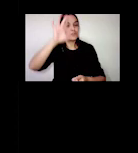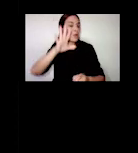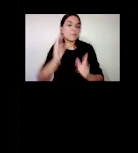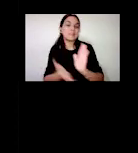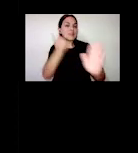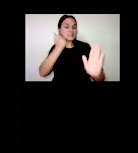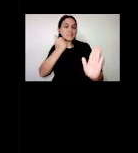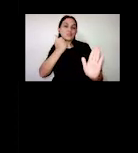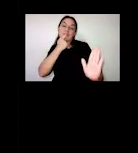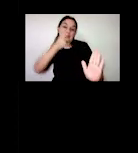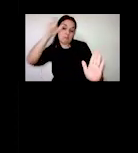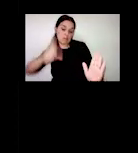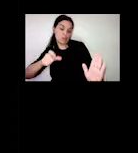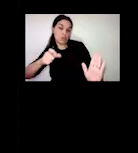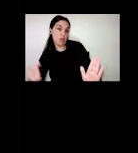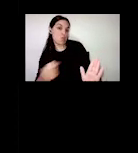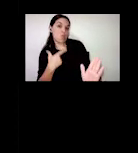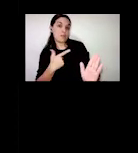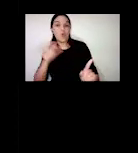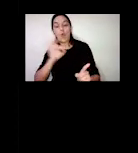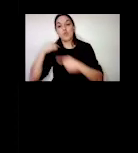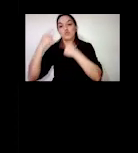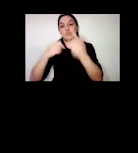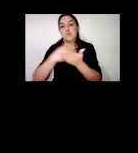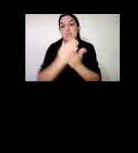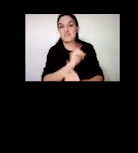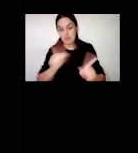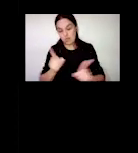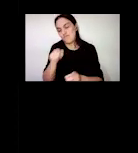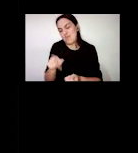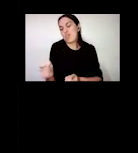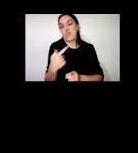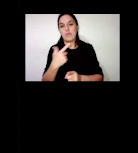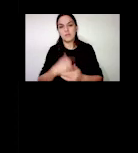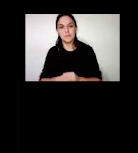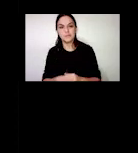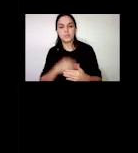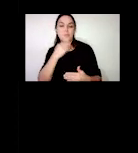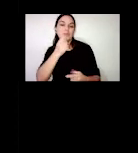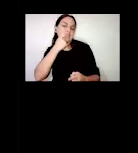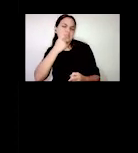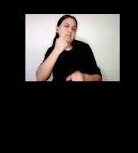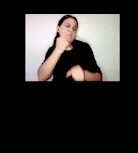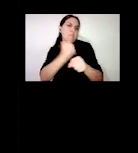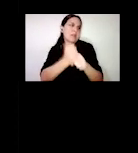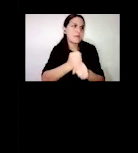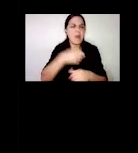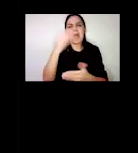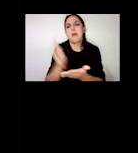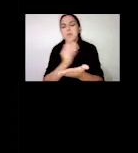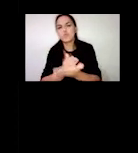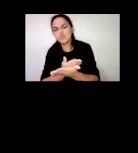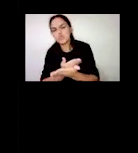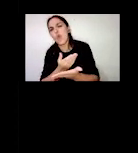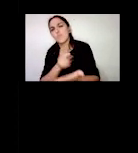pertenece a persona humana o sucesión indivisa, independientemente que esté afectado a arrendamiento, que esté afectado a producción o simplemente que